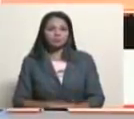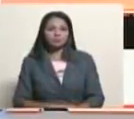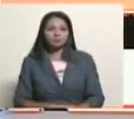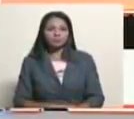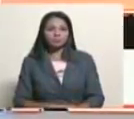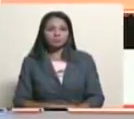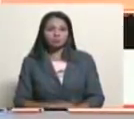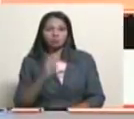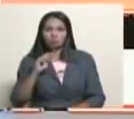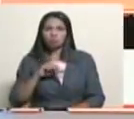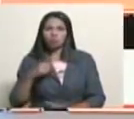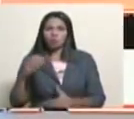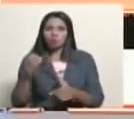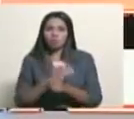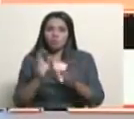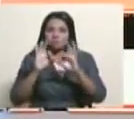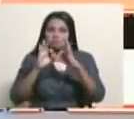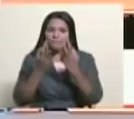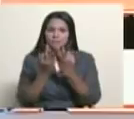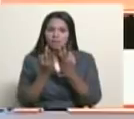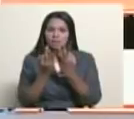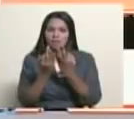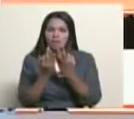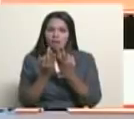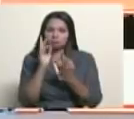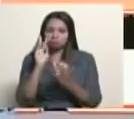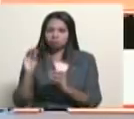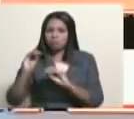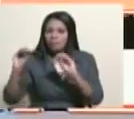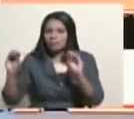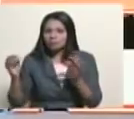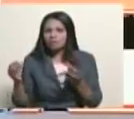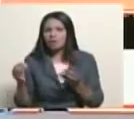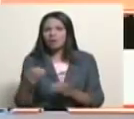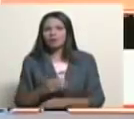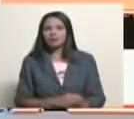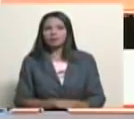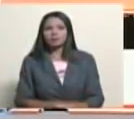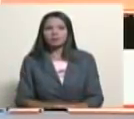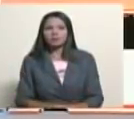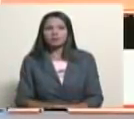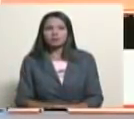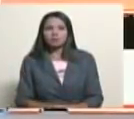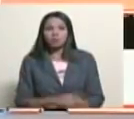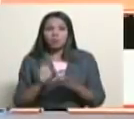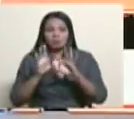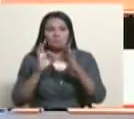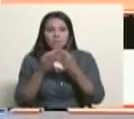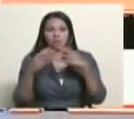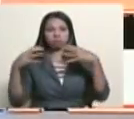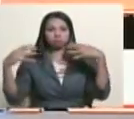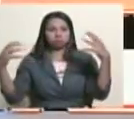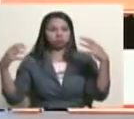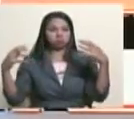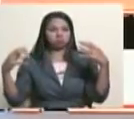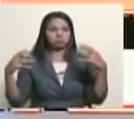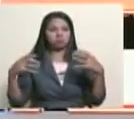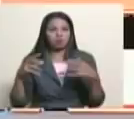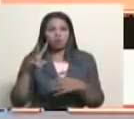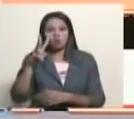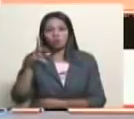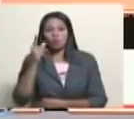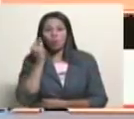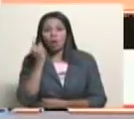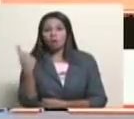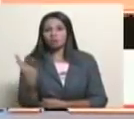Por allí encontramos a una familia que me reportaban, una familia grande, 2 mujeres